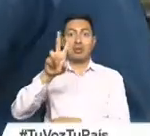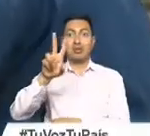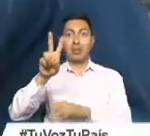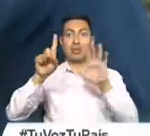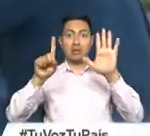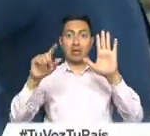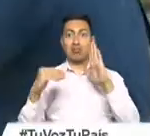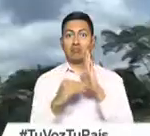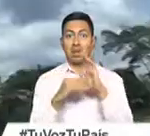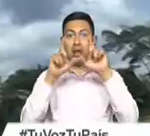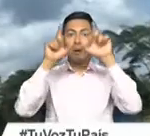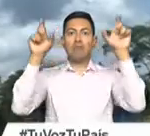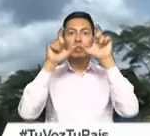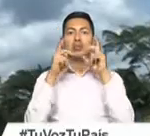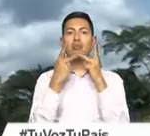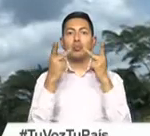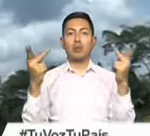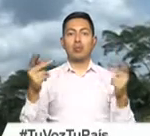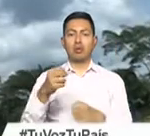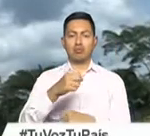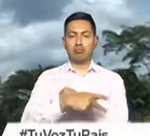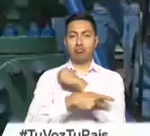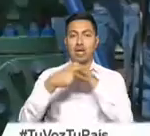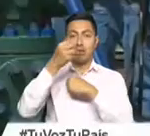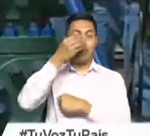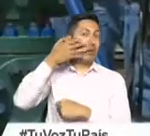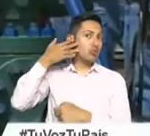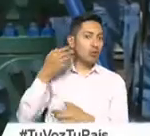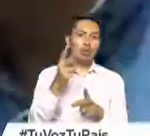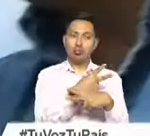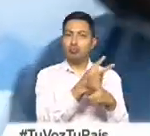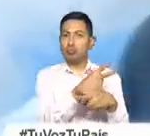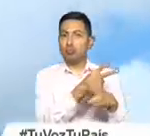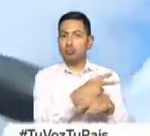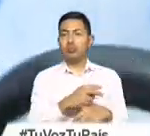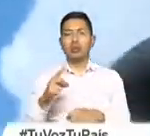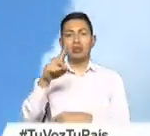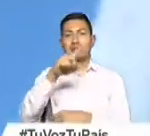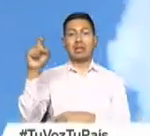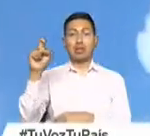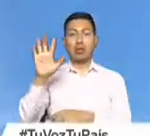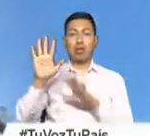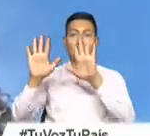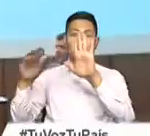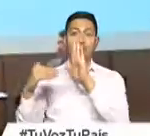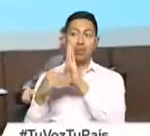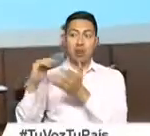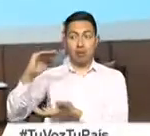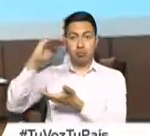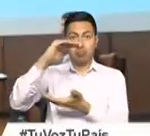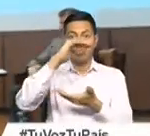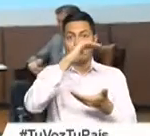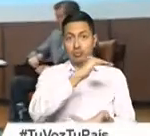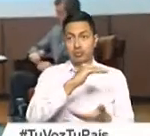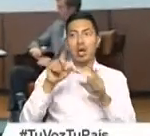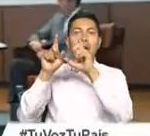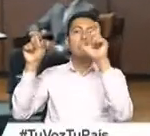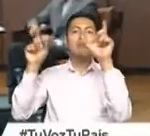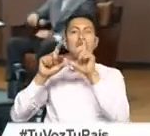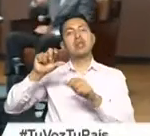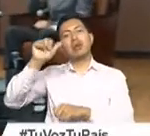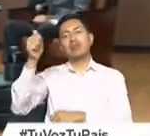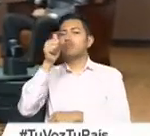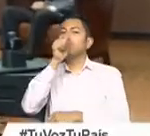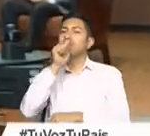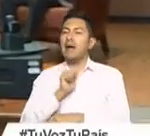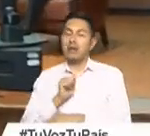empresa pública Petroamazonas y 111 mil barriles diarios por empresas privadas. Esta información la dio a conocer el